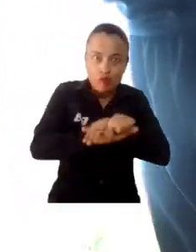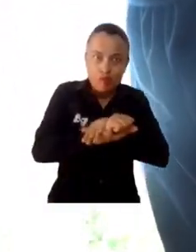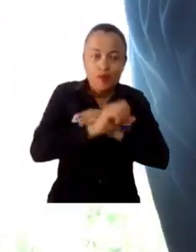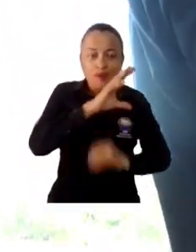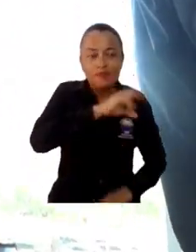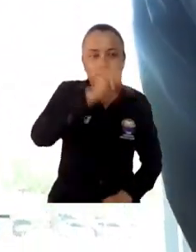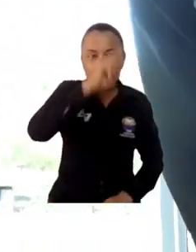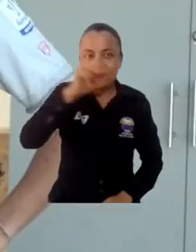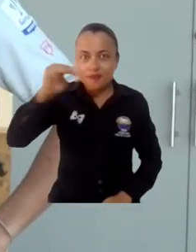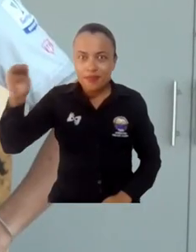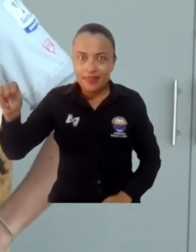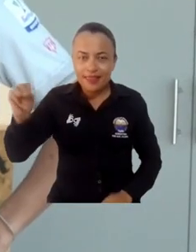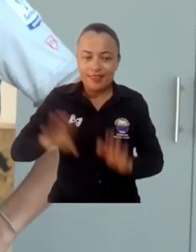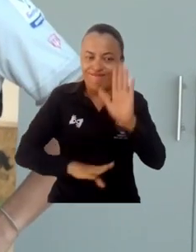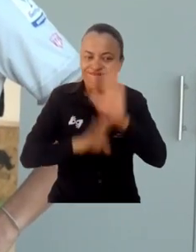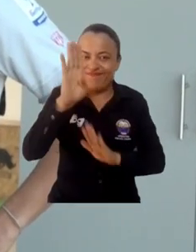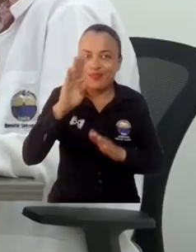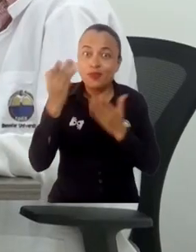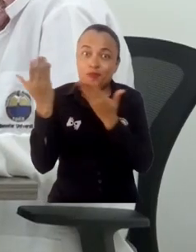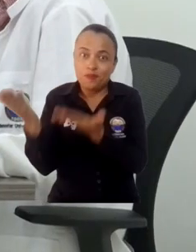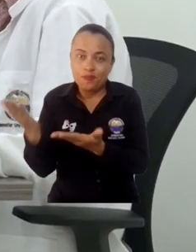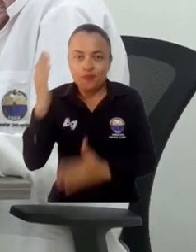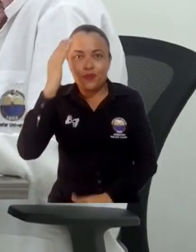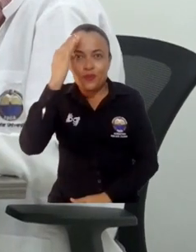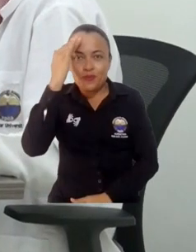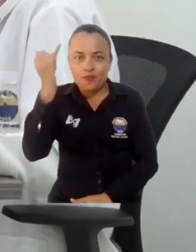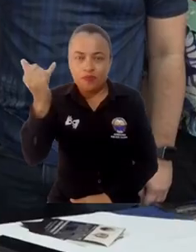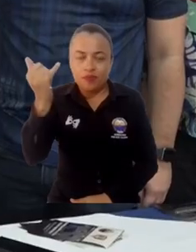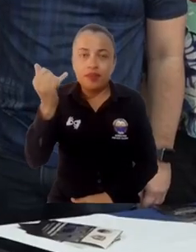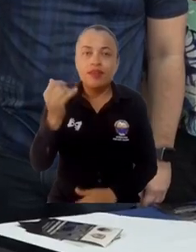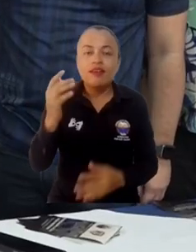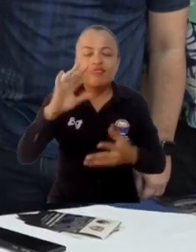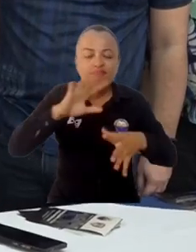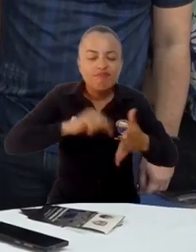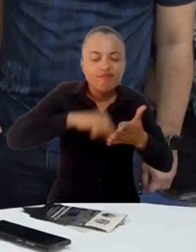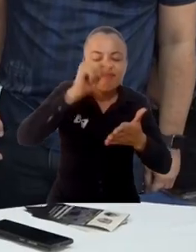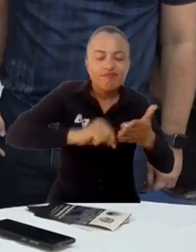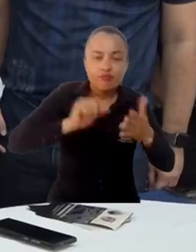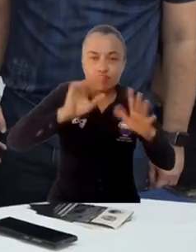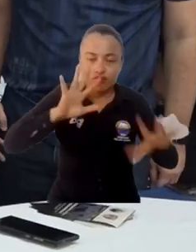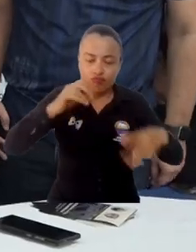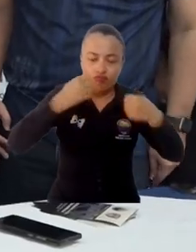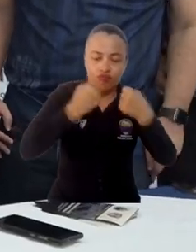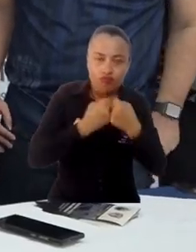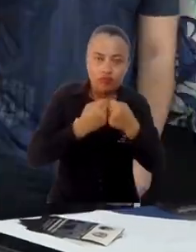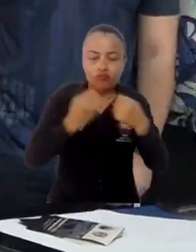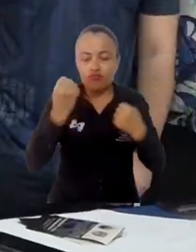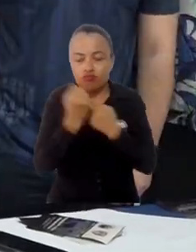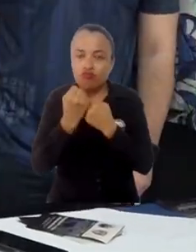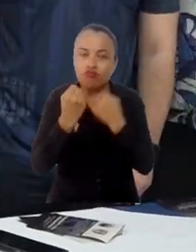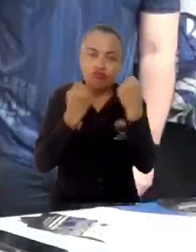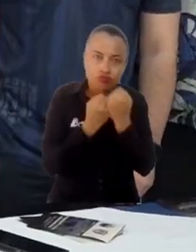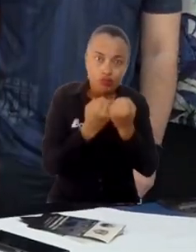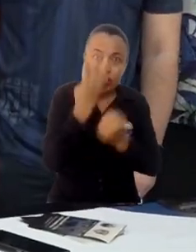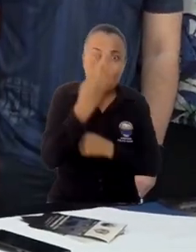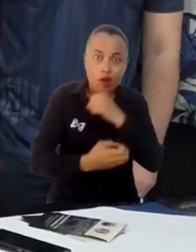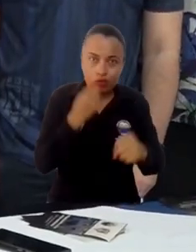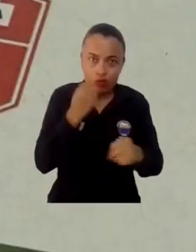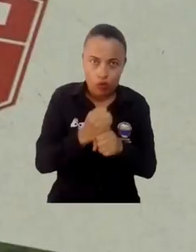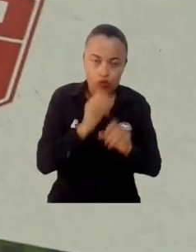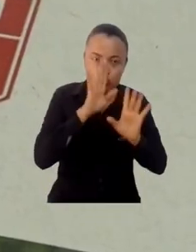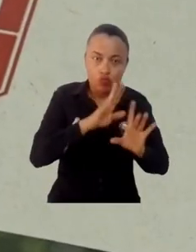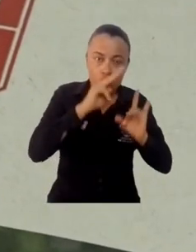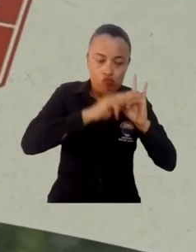El fútbol del Magdalena se engrandece desde la academia, gracias a la firma del convenio marco de cooperación por 4 años entre